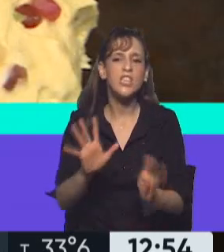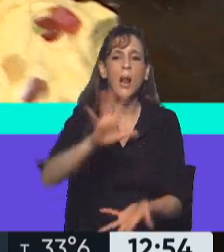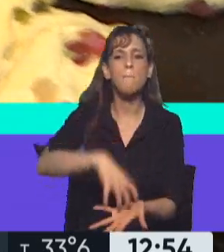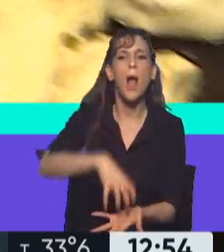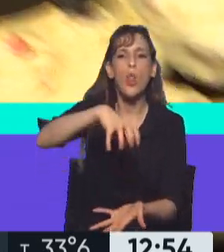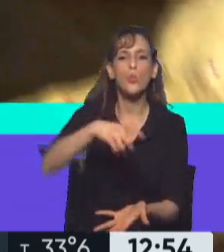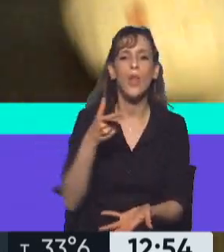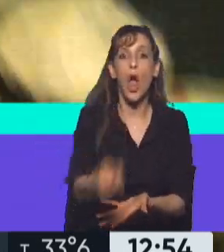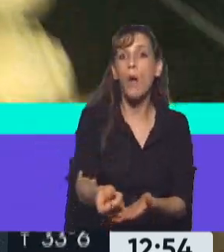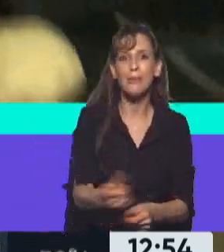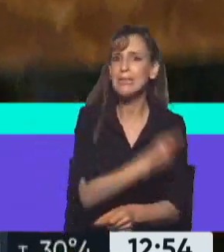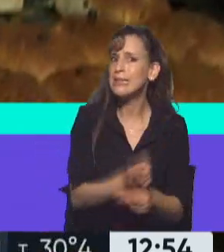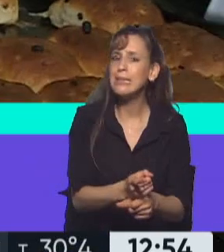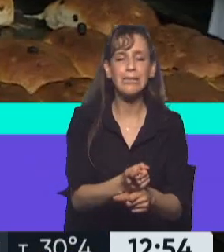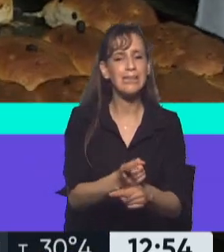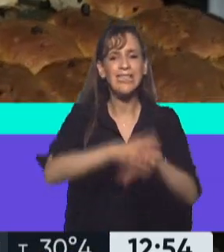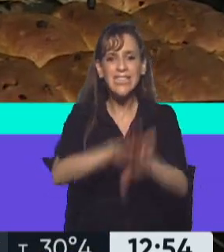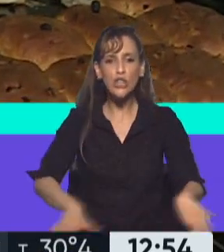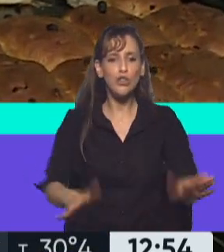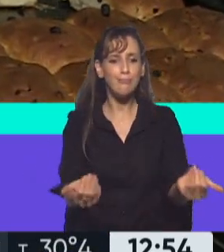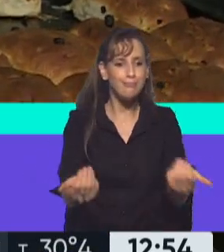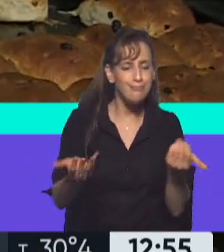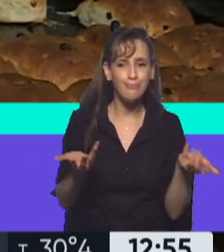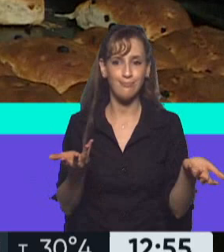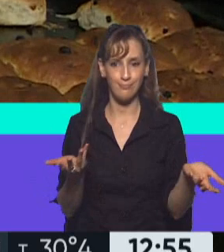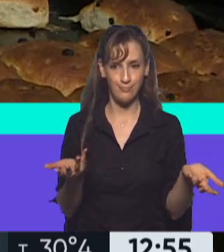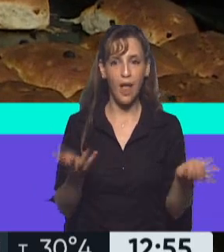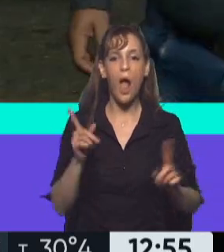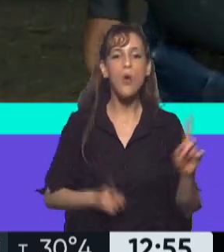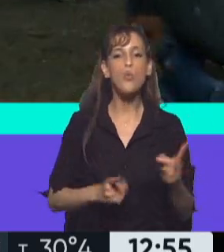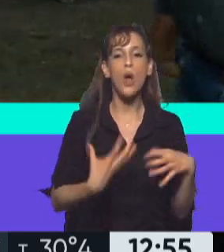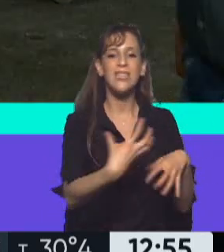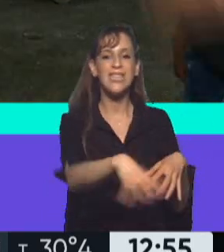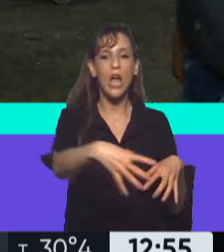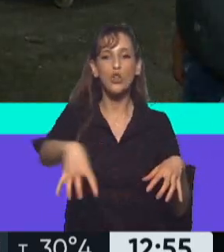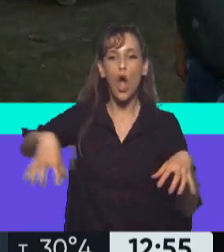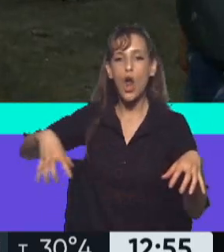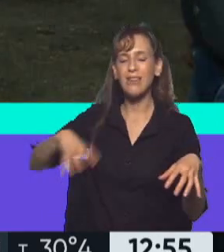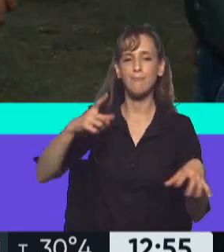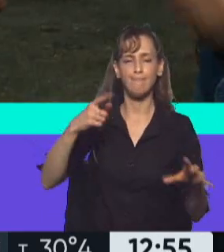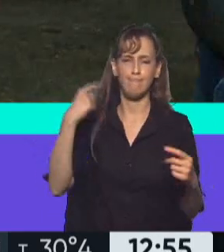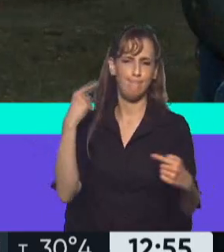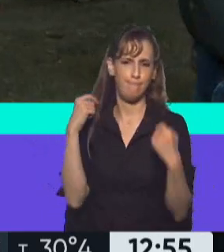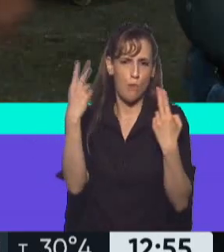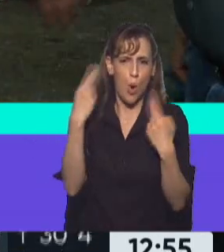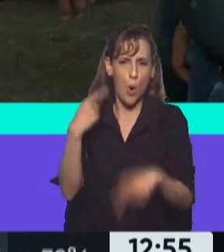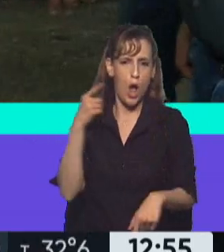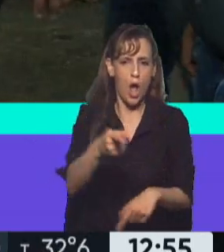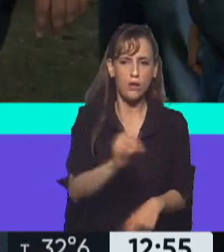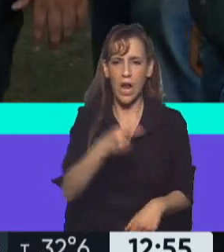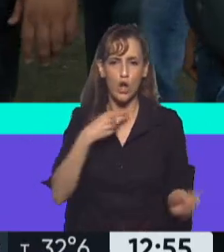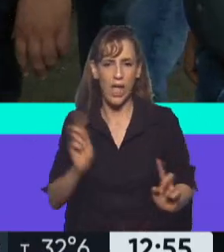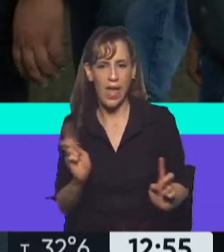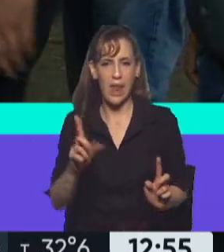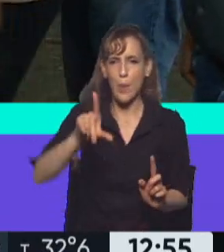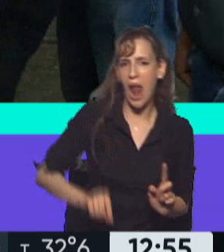eso con los chicos, y si bien hay sectores que quizás se enojaron, ¿no? Porque son más ortodoxos y consideran que están perdiendo plata, a